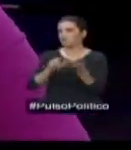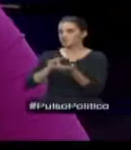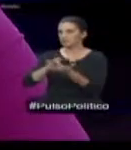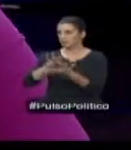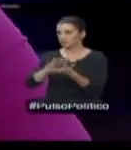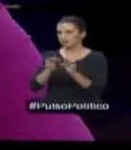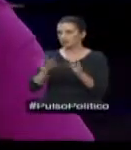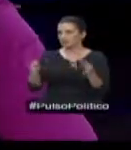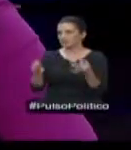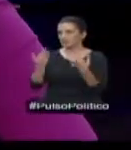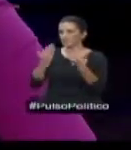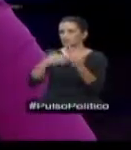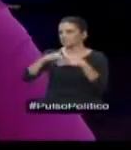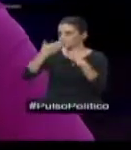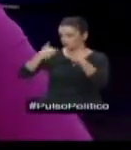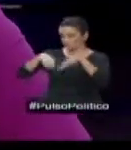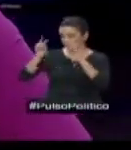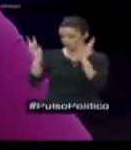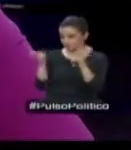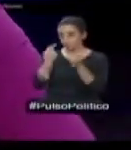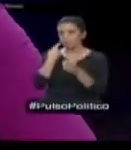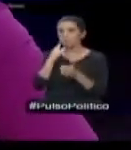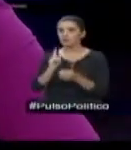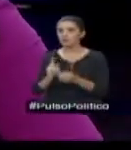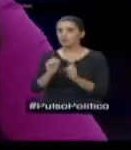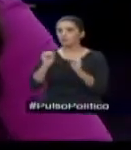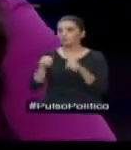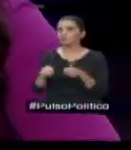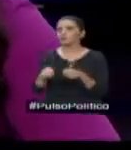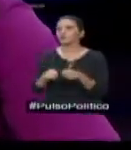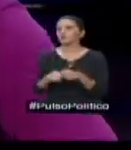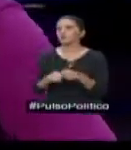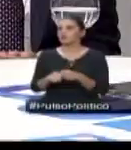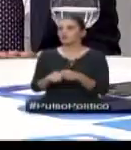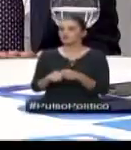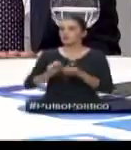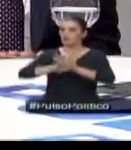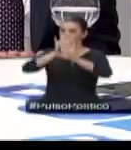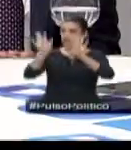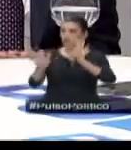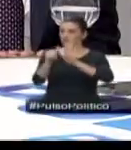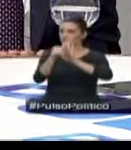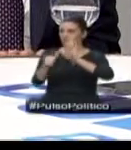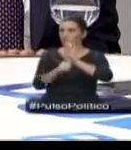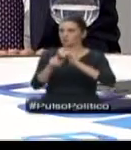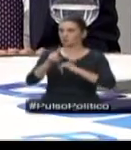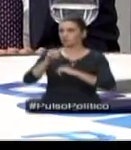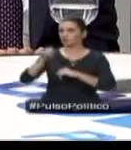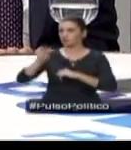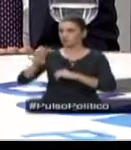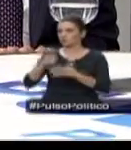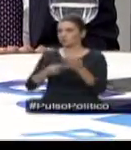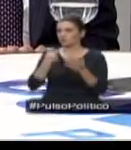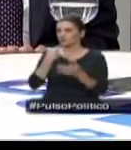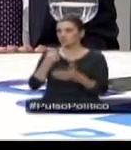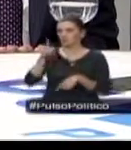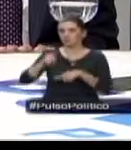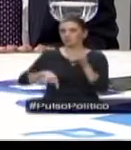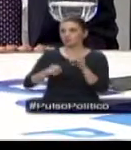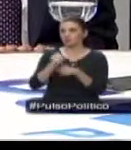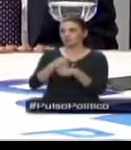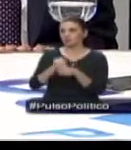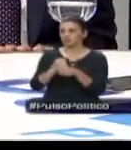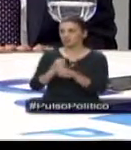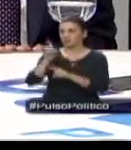sobre cualquier asunto para poder precisar el la disposición del artículo 104 que a renglón seguido señala que no se pueden